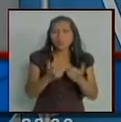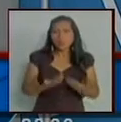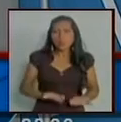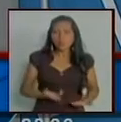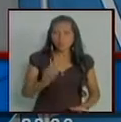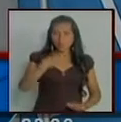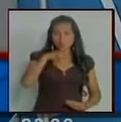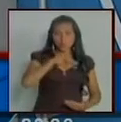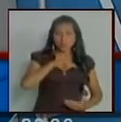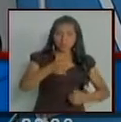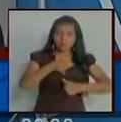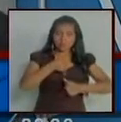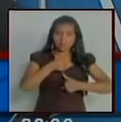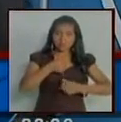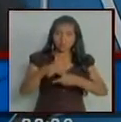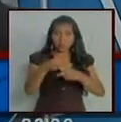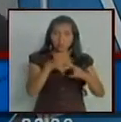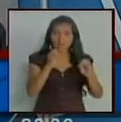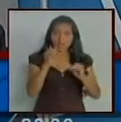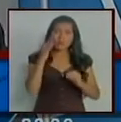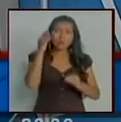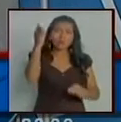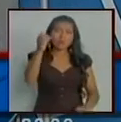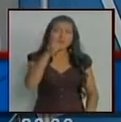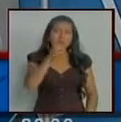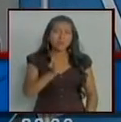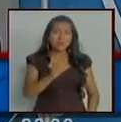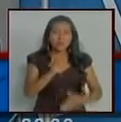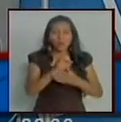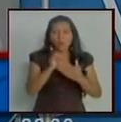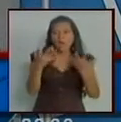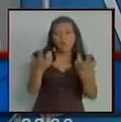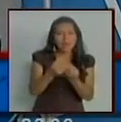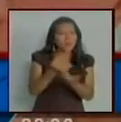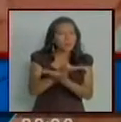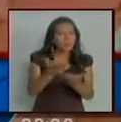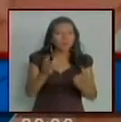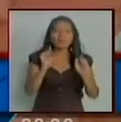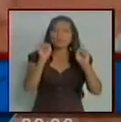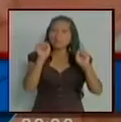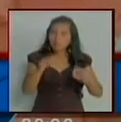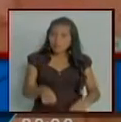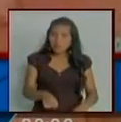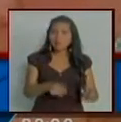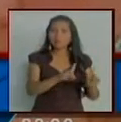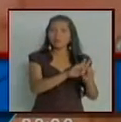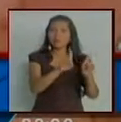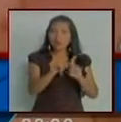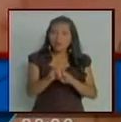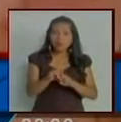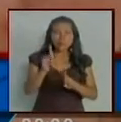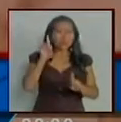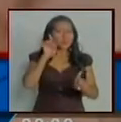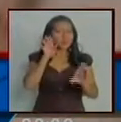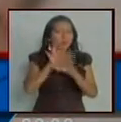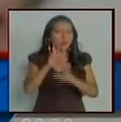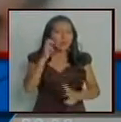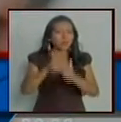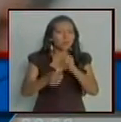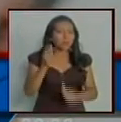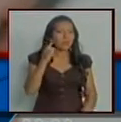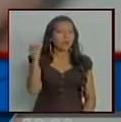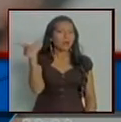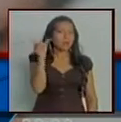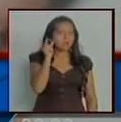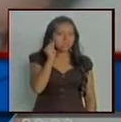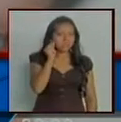si acaso no nos cuidamos, en algún momento podemos sentir en algún nivel ese problema que puede complicarnos la existencia.